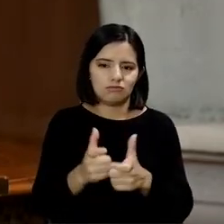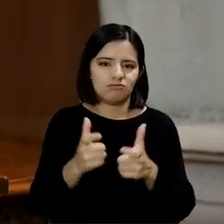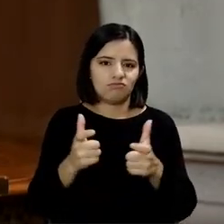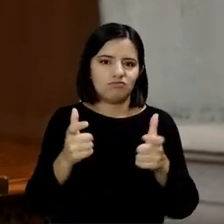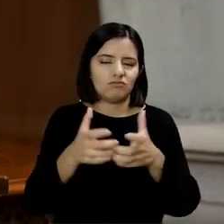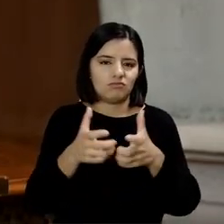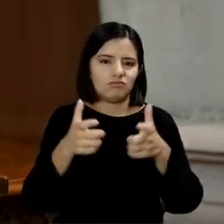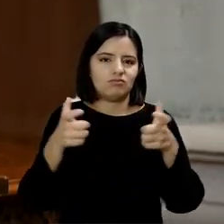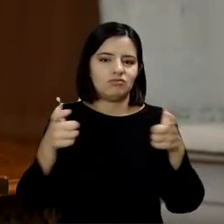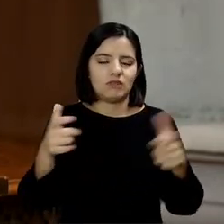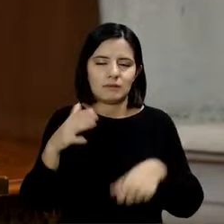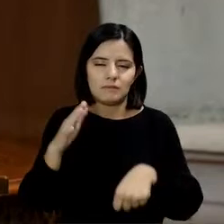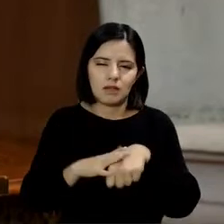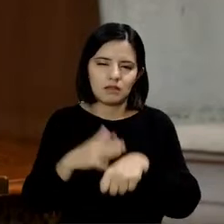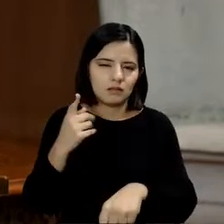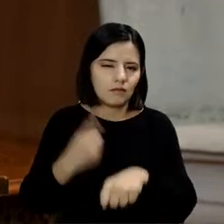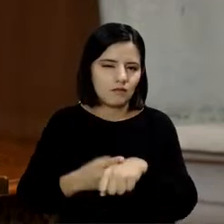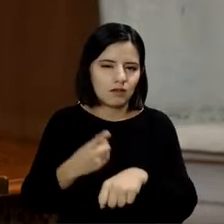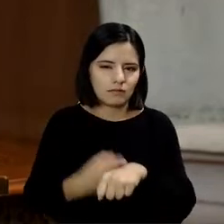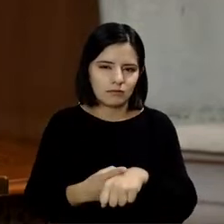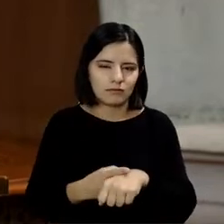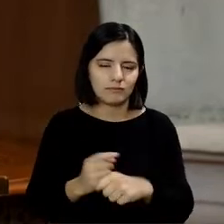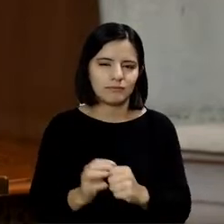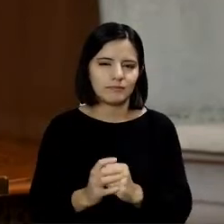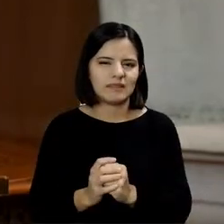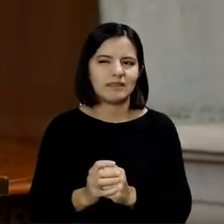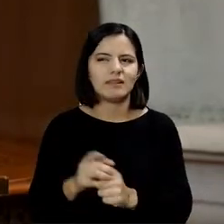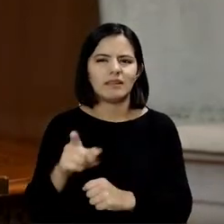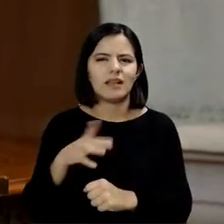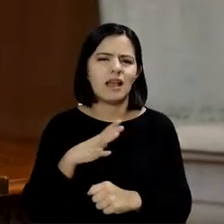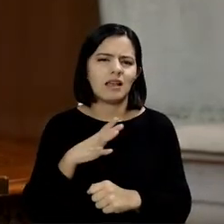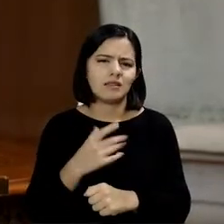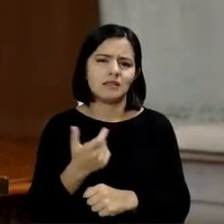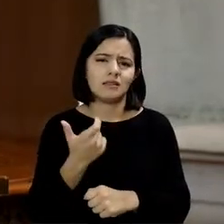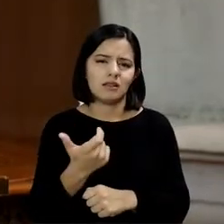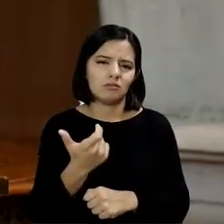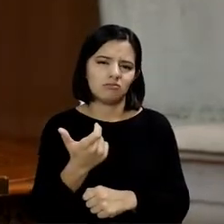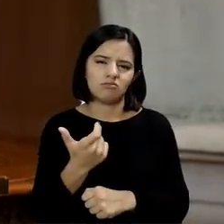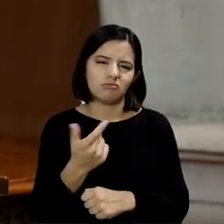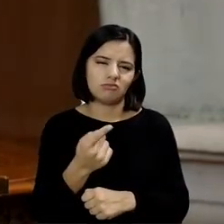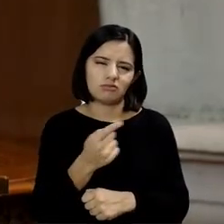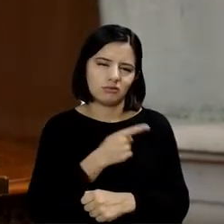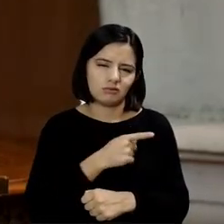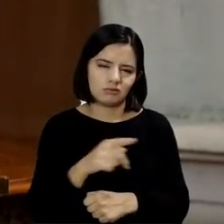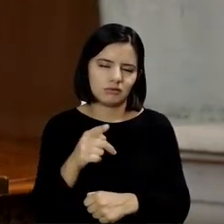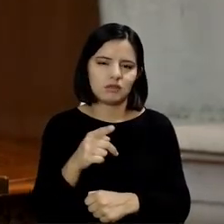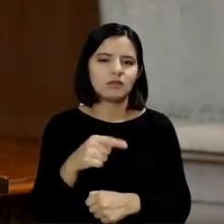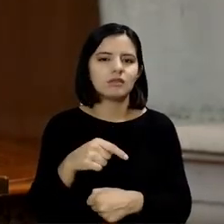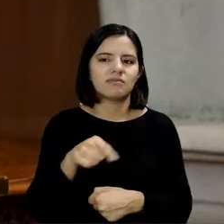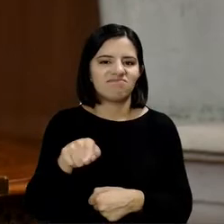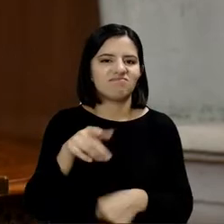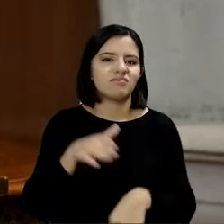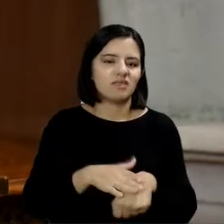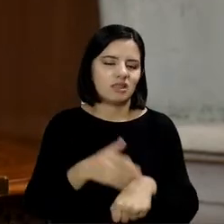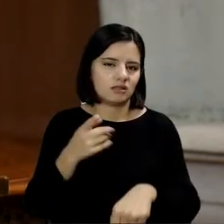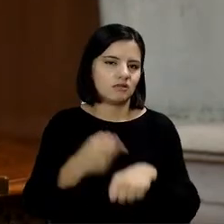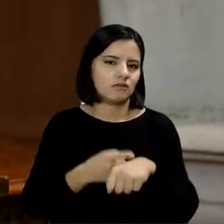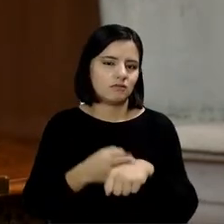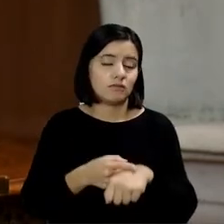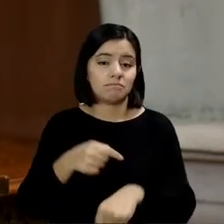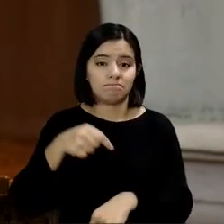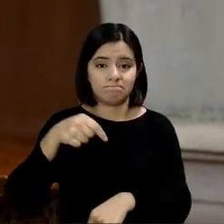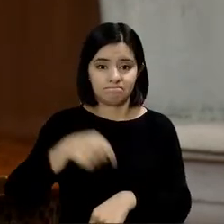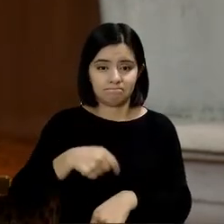más rápidamente en los países de ingresos bajos. En nuestro país, de acuerdo con la Encuesta Nacional de Salud